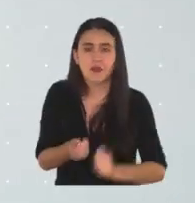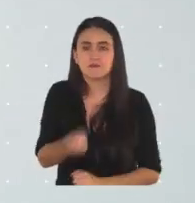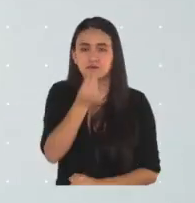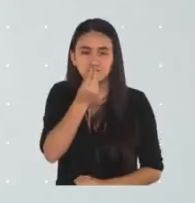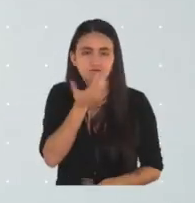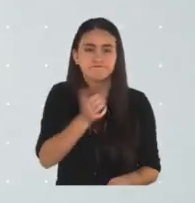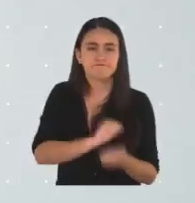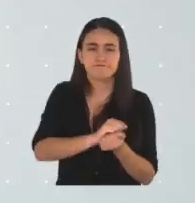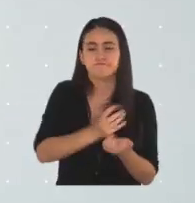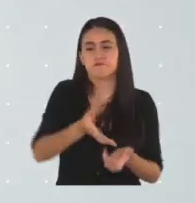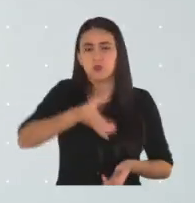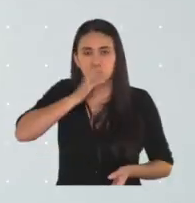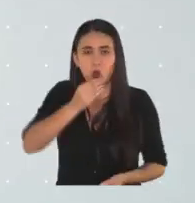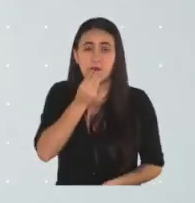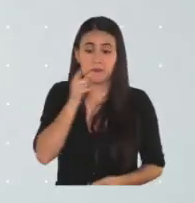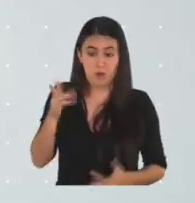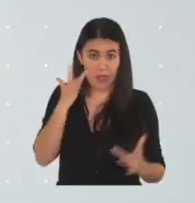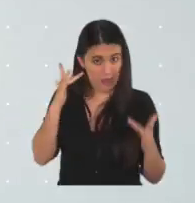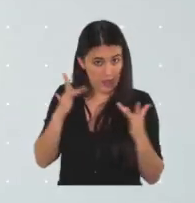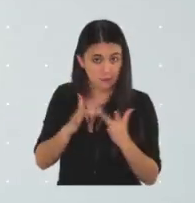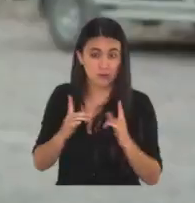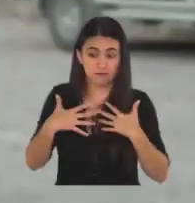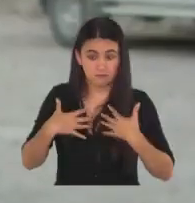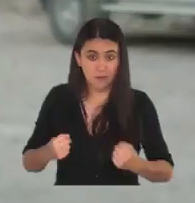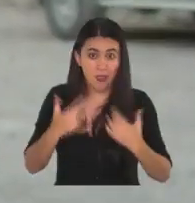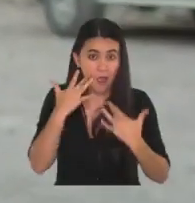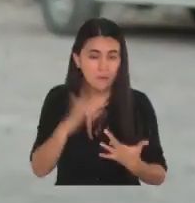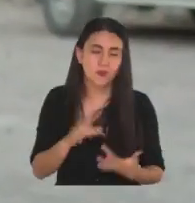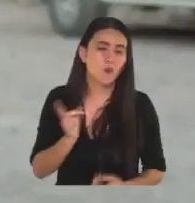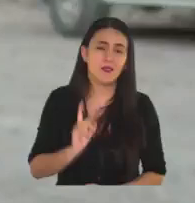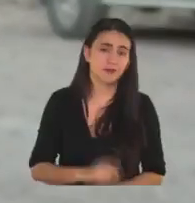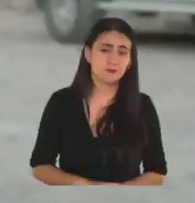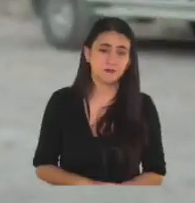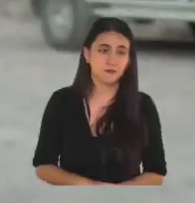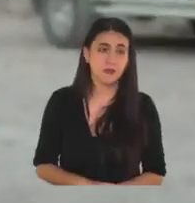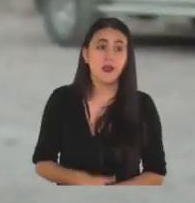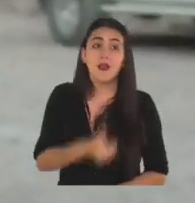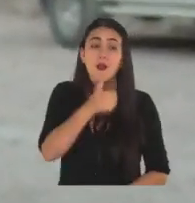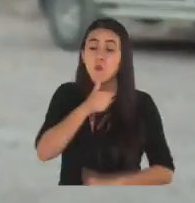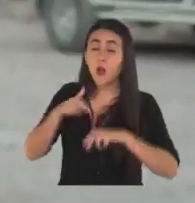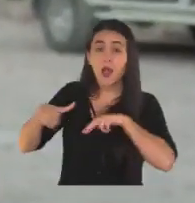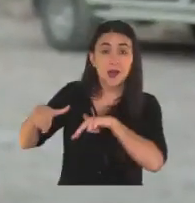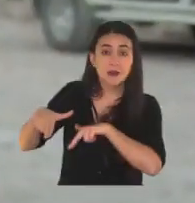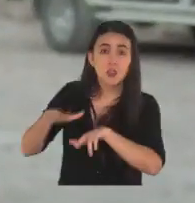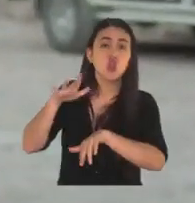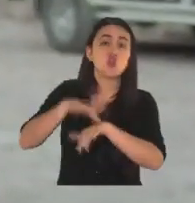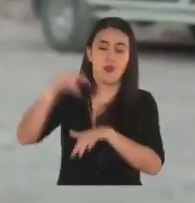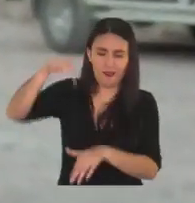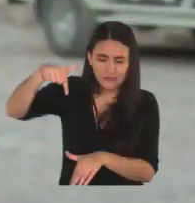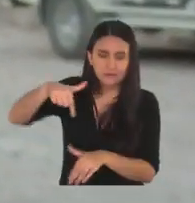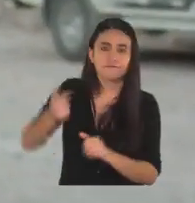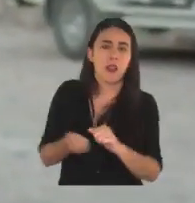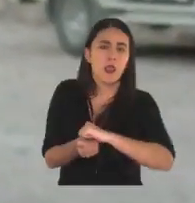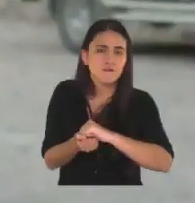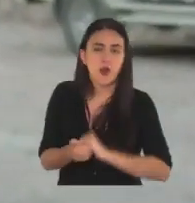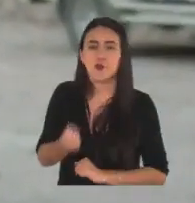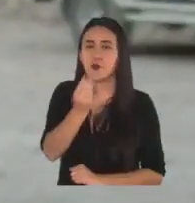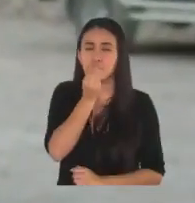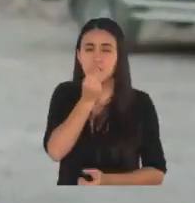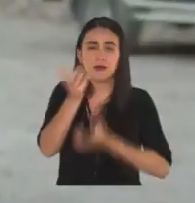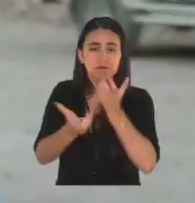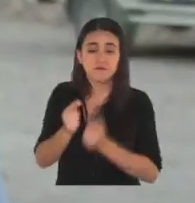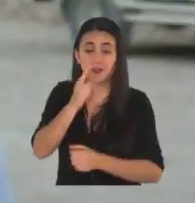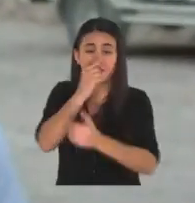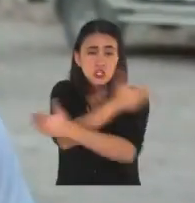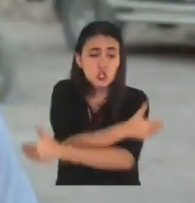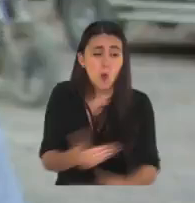apta para el consumo humano. El agua que nos llega del río, ¿sí? Nos toca que sacar para la comida, para lavar, para todo. Aquí hay muchos